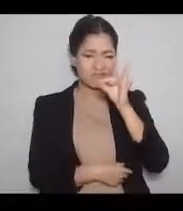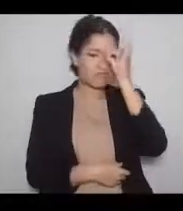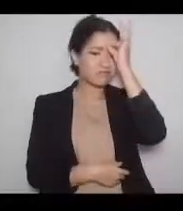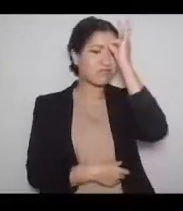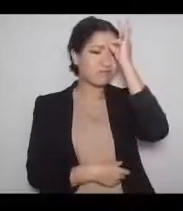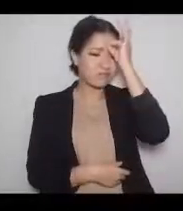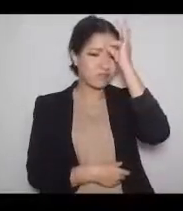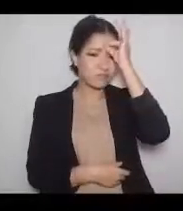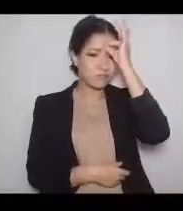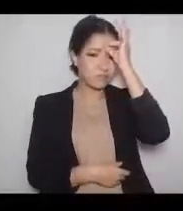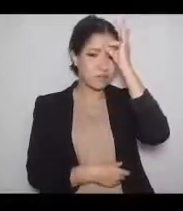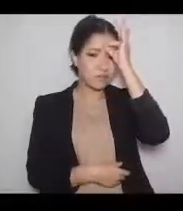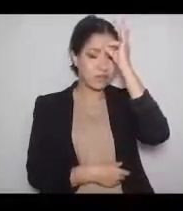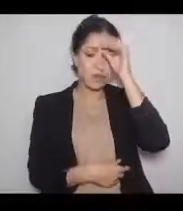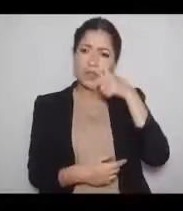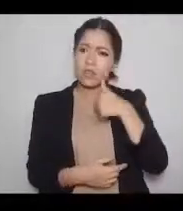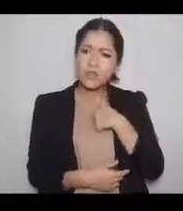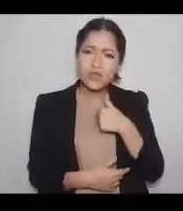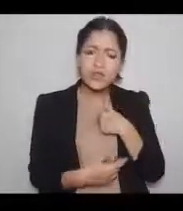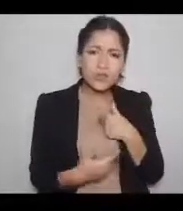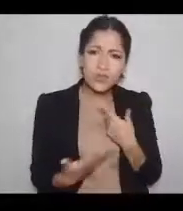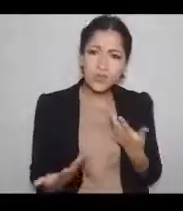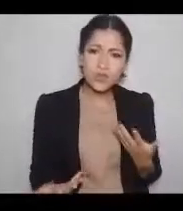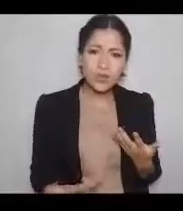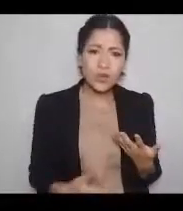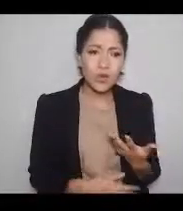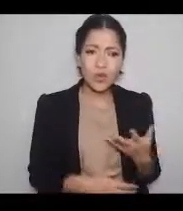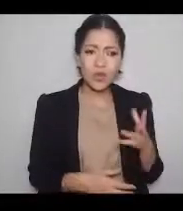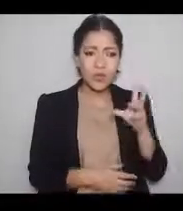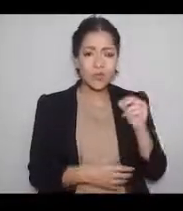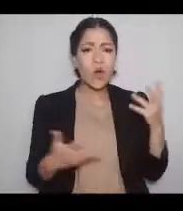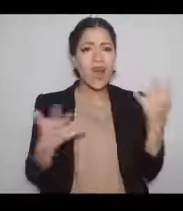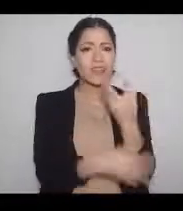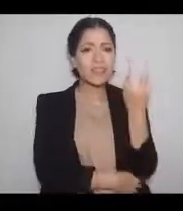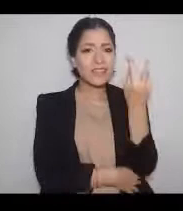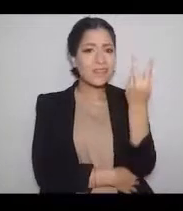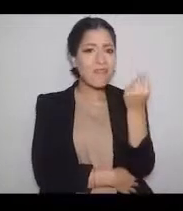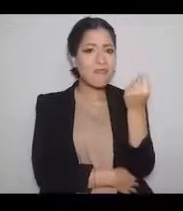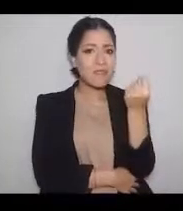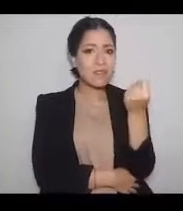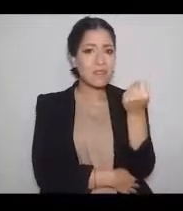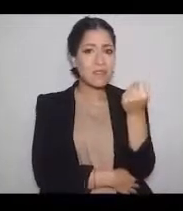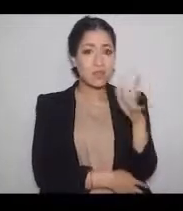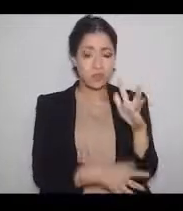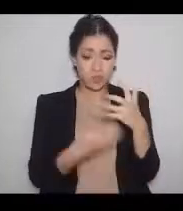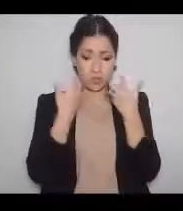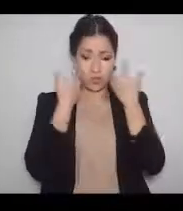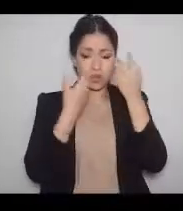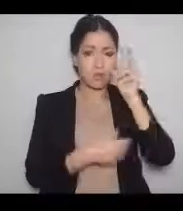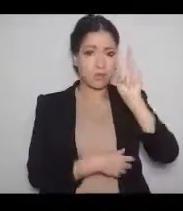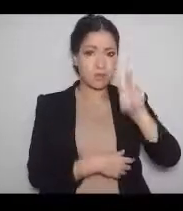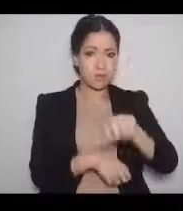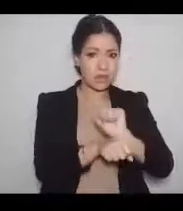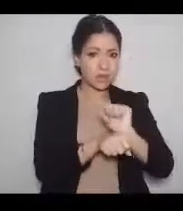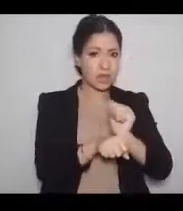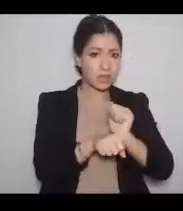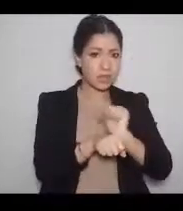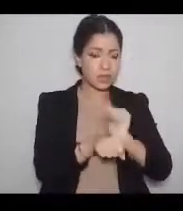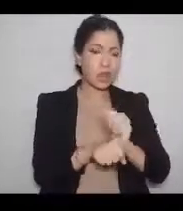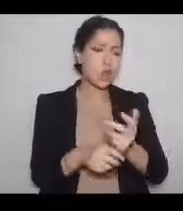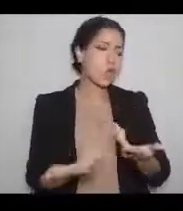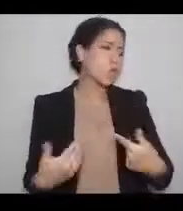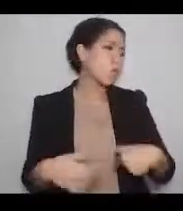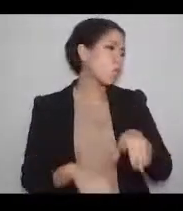las apariencias. Yo no hago telenovelas. A mí me interesa actuar. Ganarías